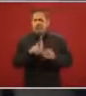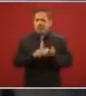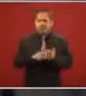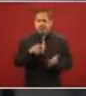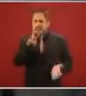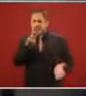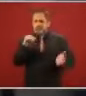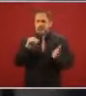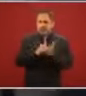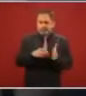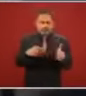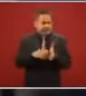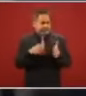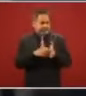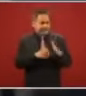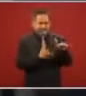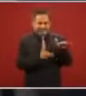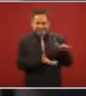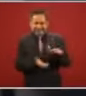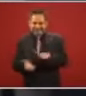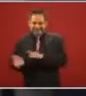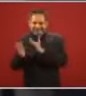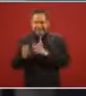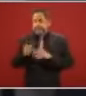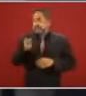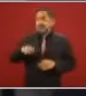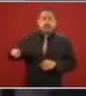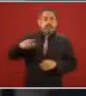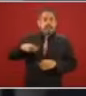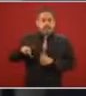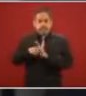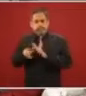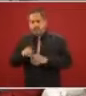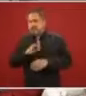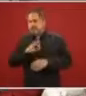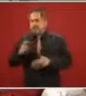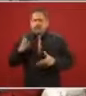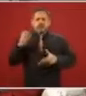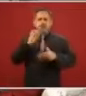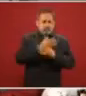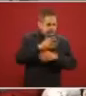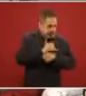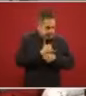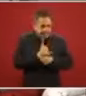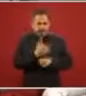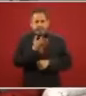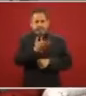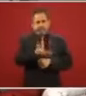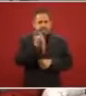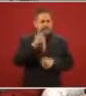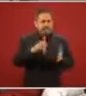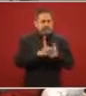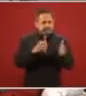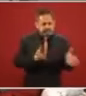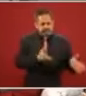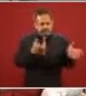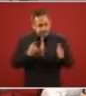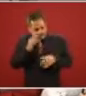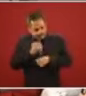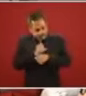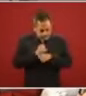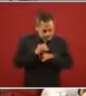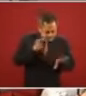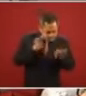3,000 cajas de información, en donde pues los investigadores y periodistas podíamos ir y pedir una caja, y hay un mundo de